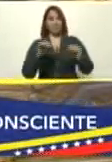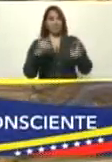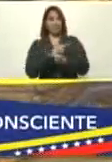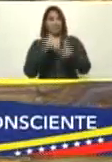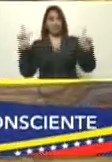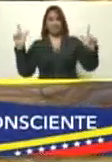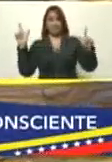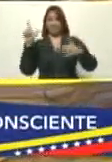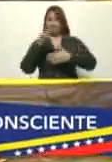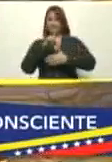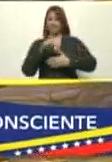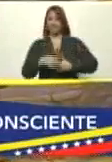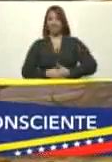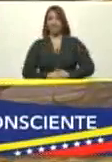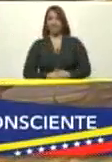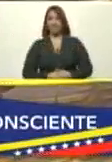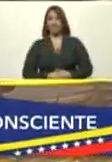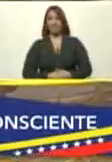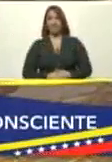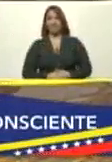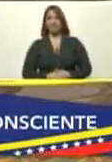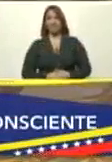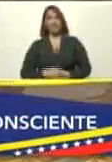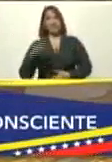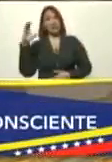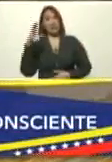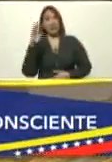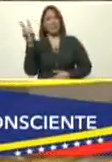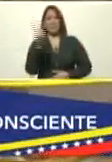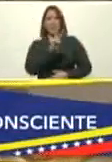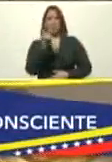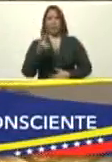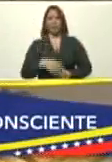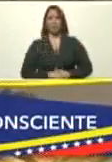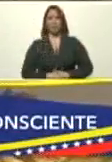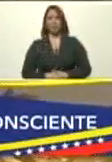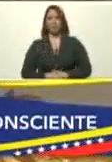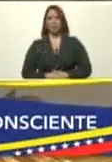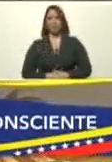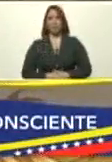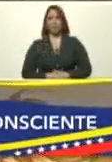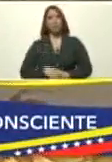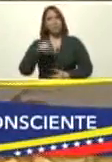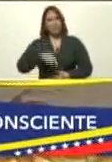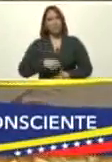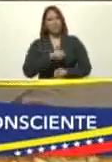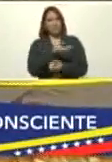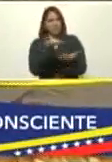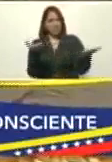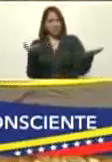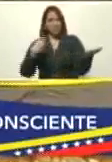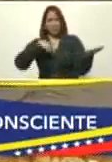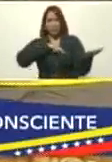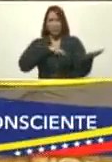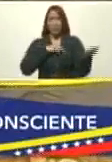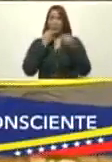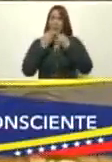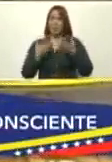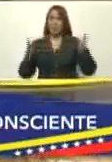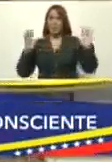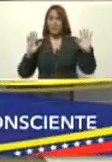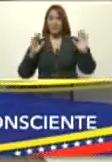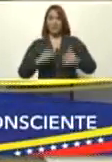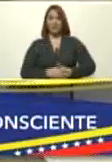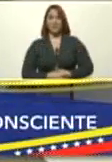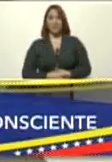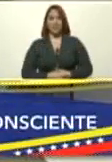Territorio libre de América, Caracas, Venezuela. Aquí estamos. Bueno,